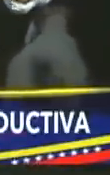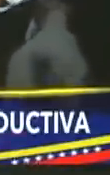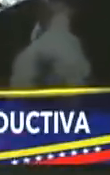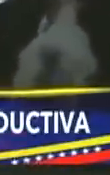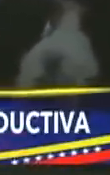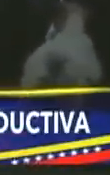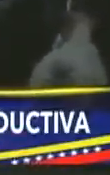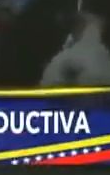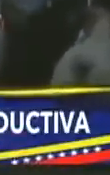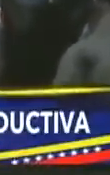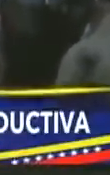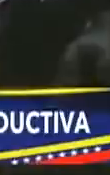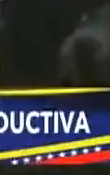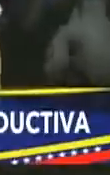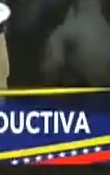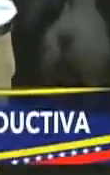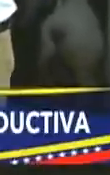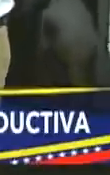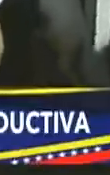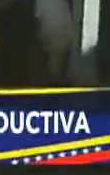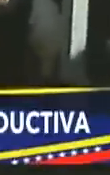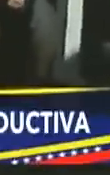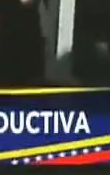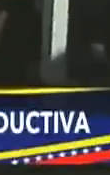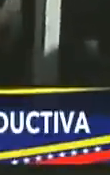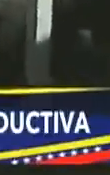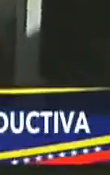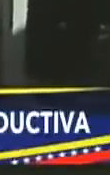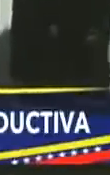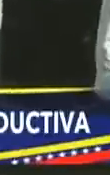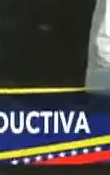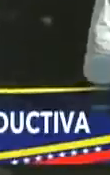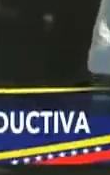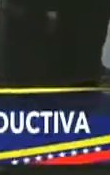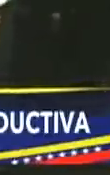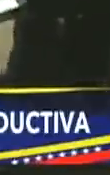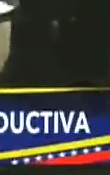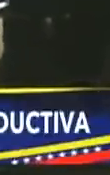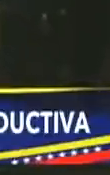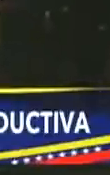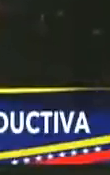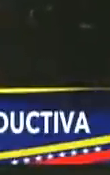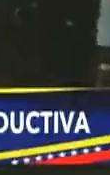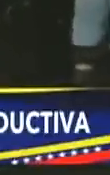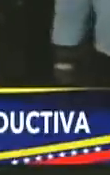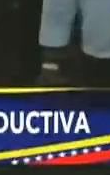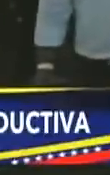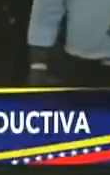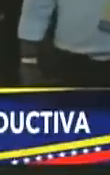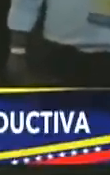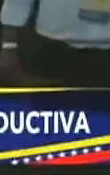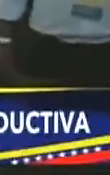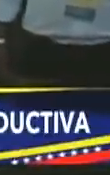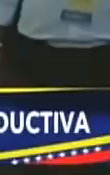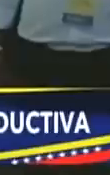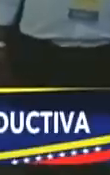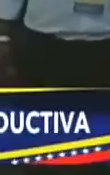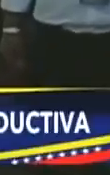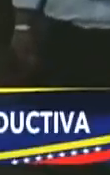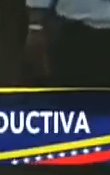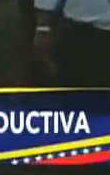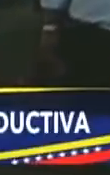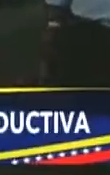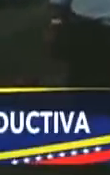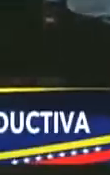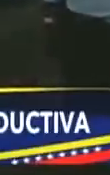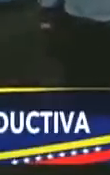a estar evaluando la genética que hemos venido desarrollando en Venezuela. Como usted ve, Varios de nuestros productores han venido importando genética, pero